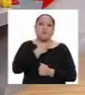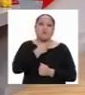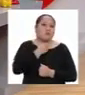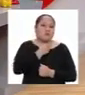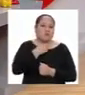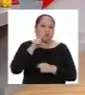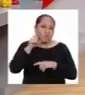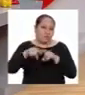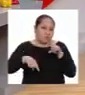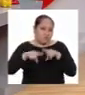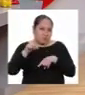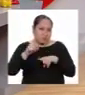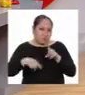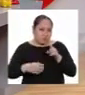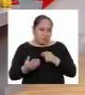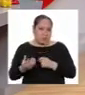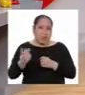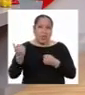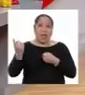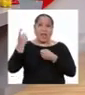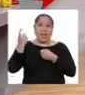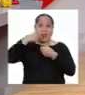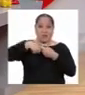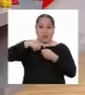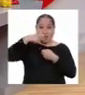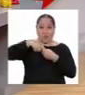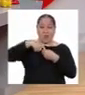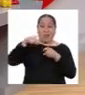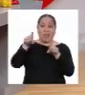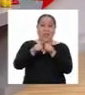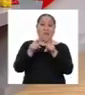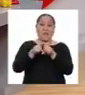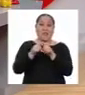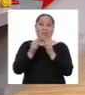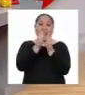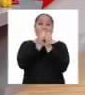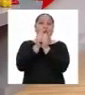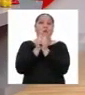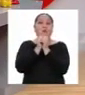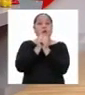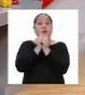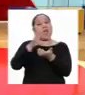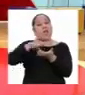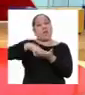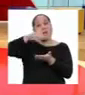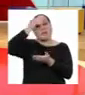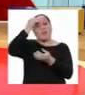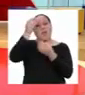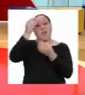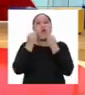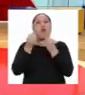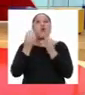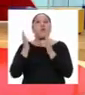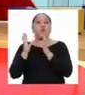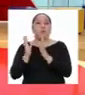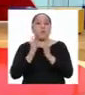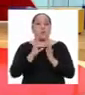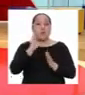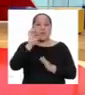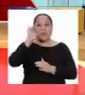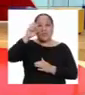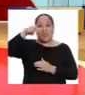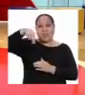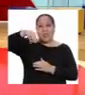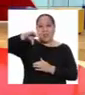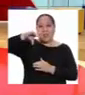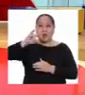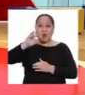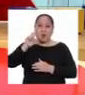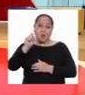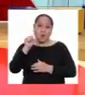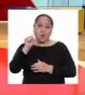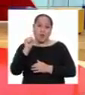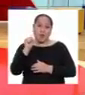o primo, para que se unan y nos acompañen a aprender cómo se hace una encuesta. ¿Listas y listos?